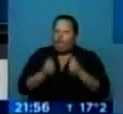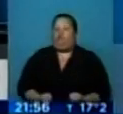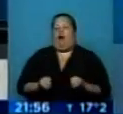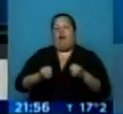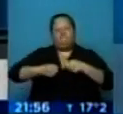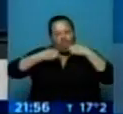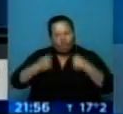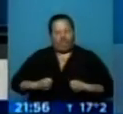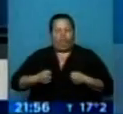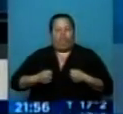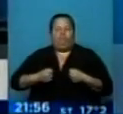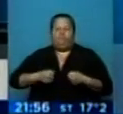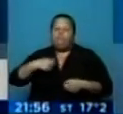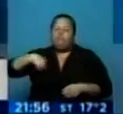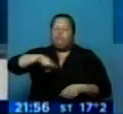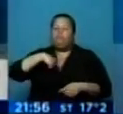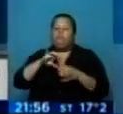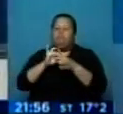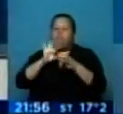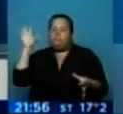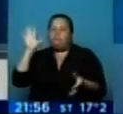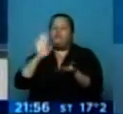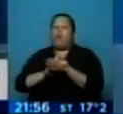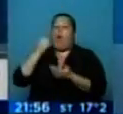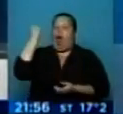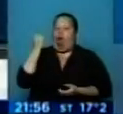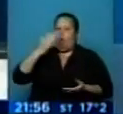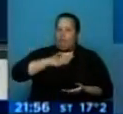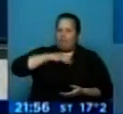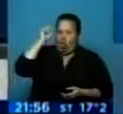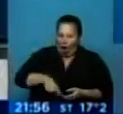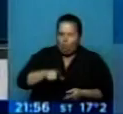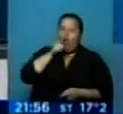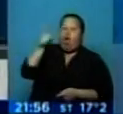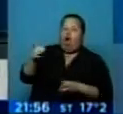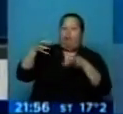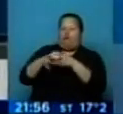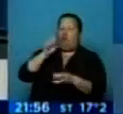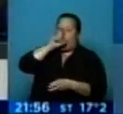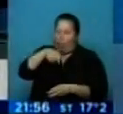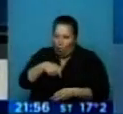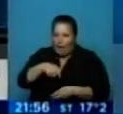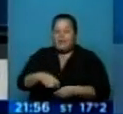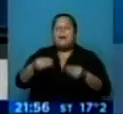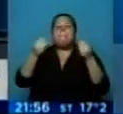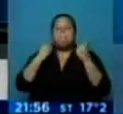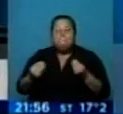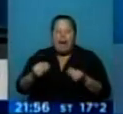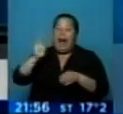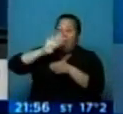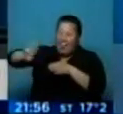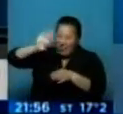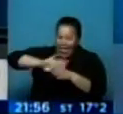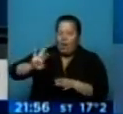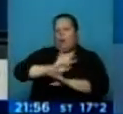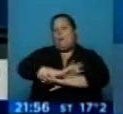y convicción nuestra independencia económica ante los fondos buitres para que la deuda